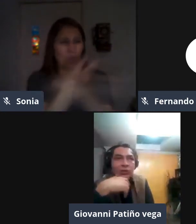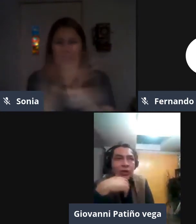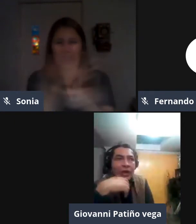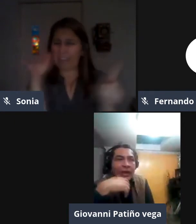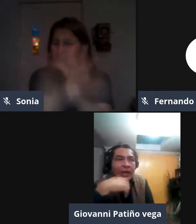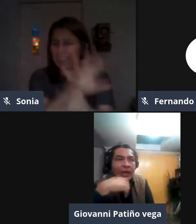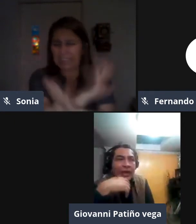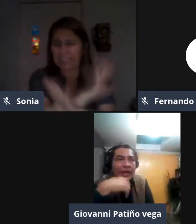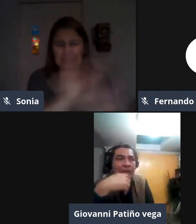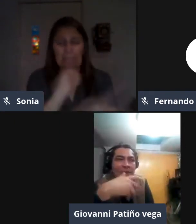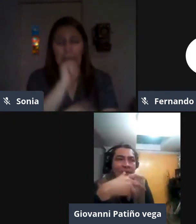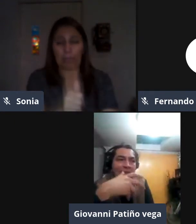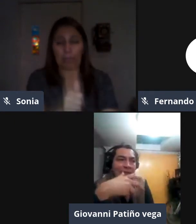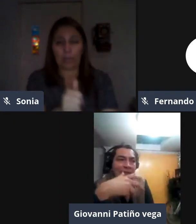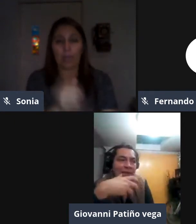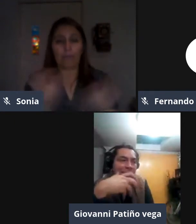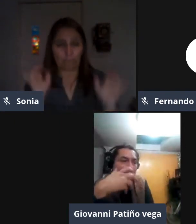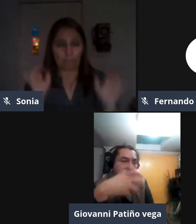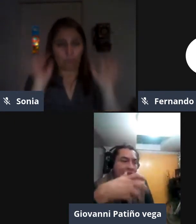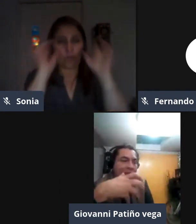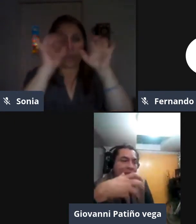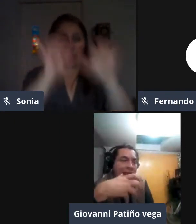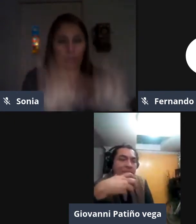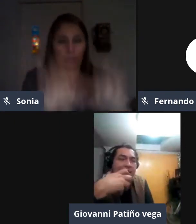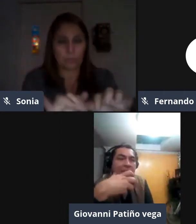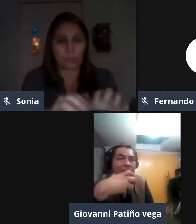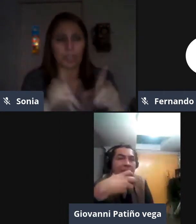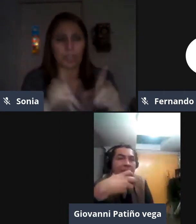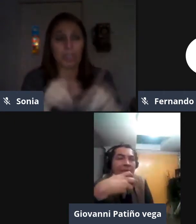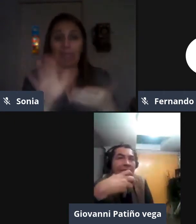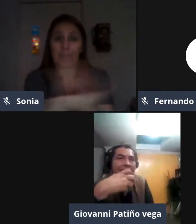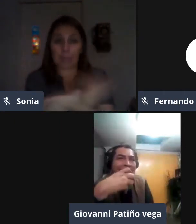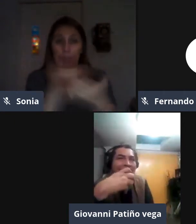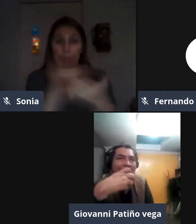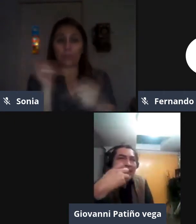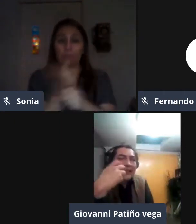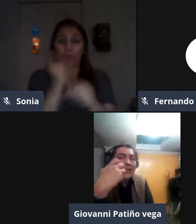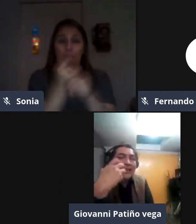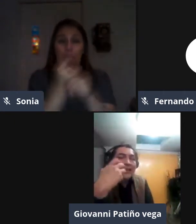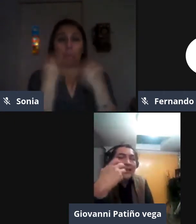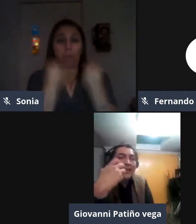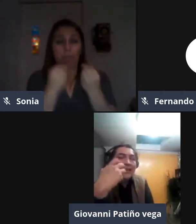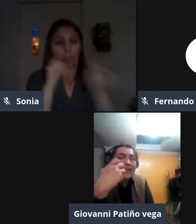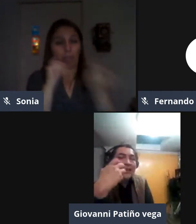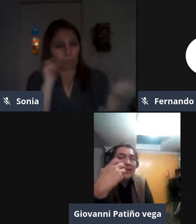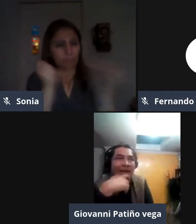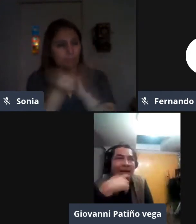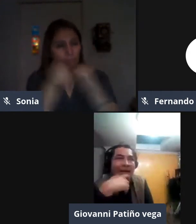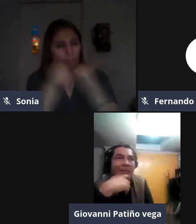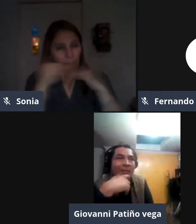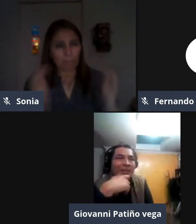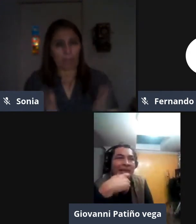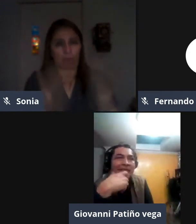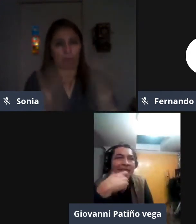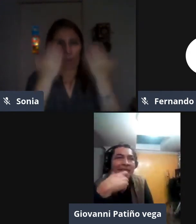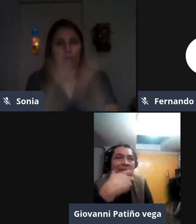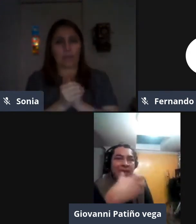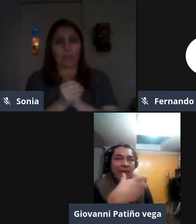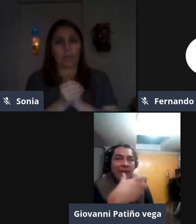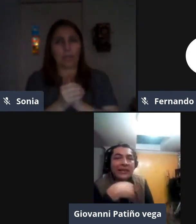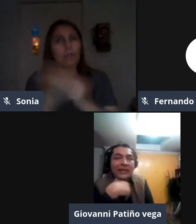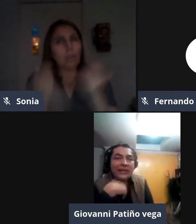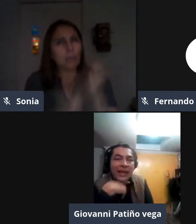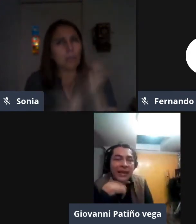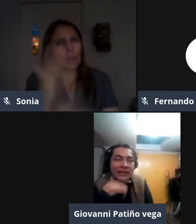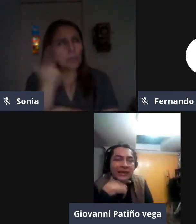y es precisamente desde la música y es precisamente se escucha desde realmente empezar a sentir esas